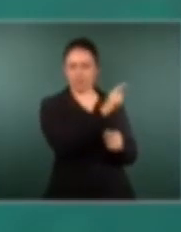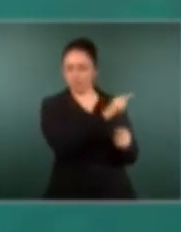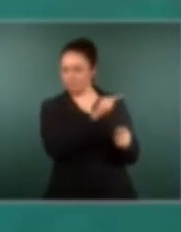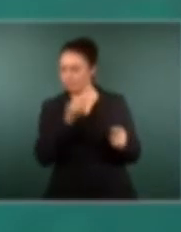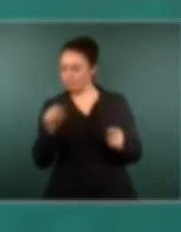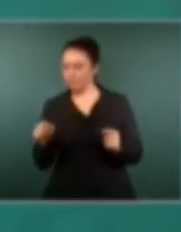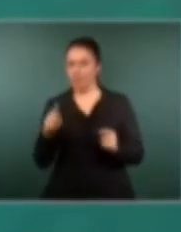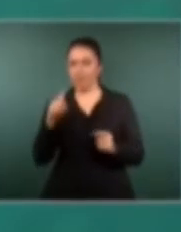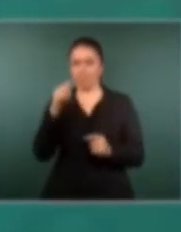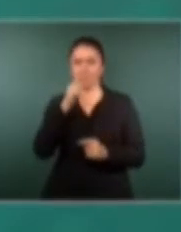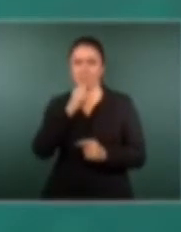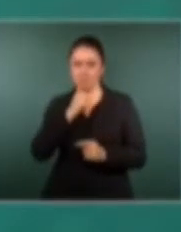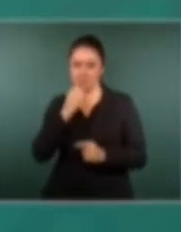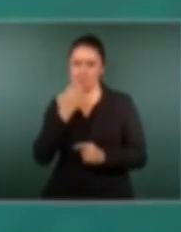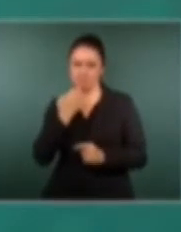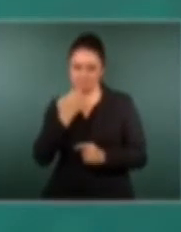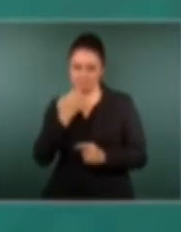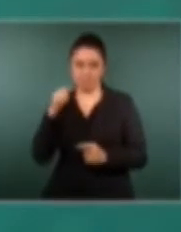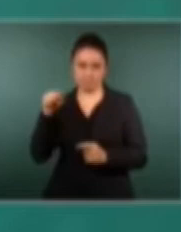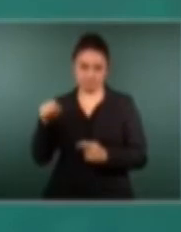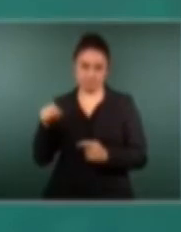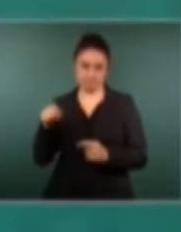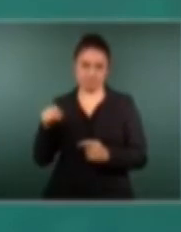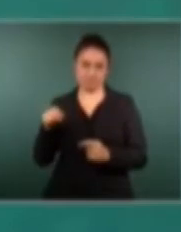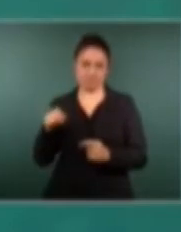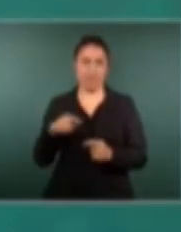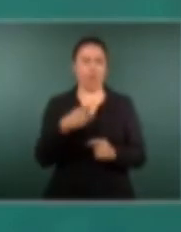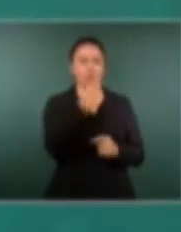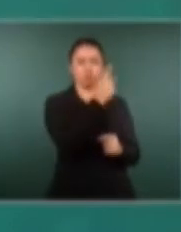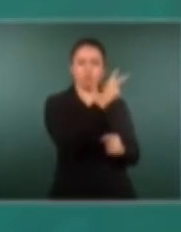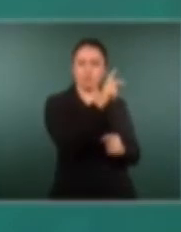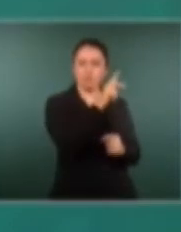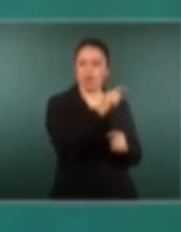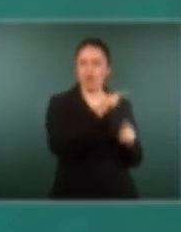de Vallarta a Las Varas, que ya es una concesión,